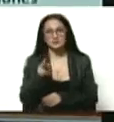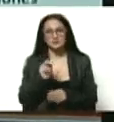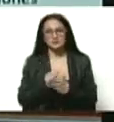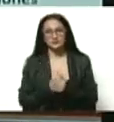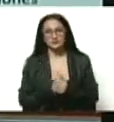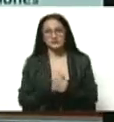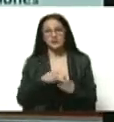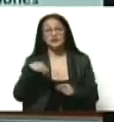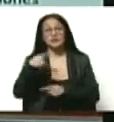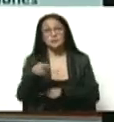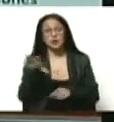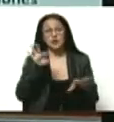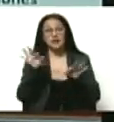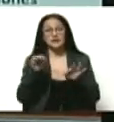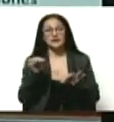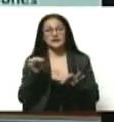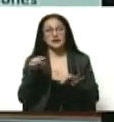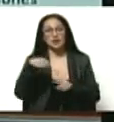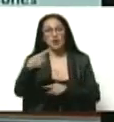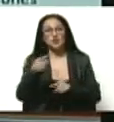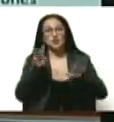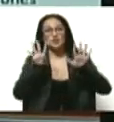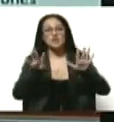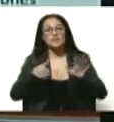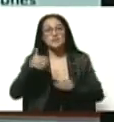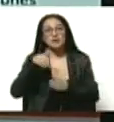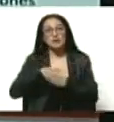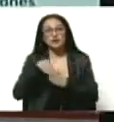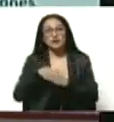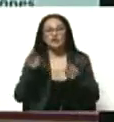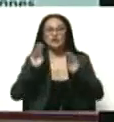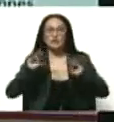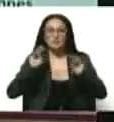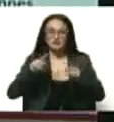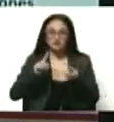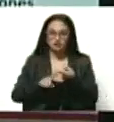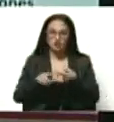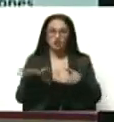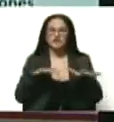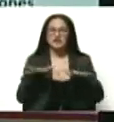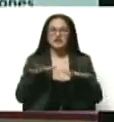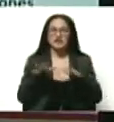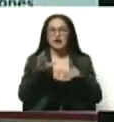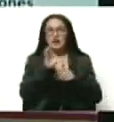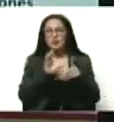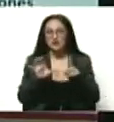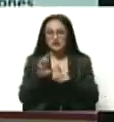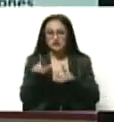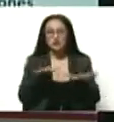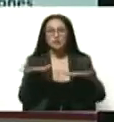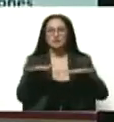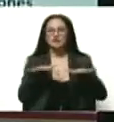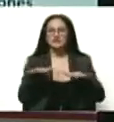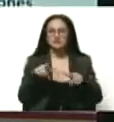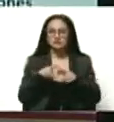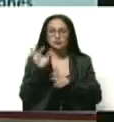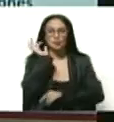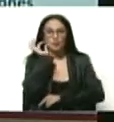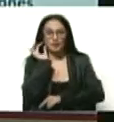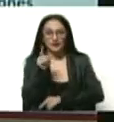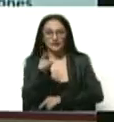los siguientes 9 más votados: al de formación, estrategia electoral y comunicación, movilizador,